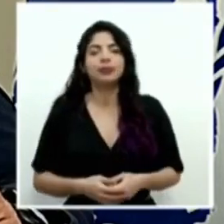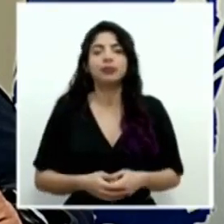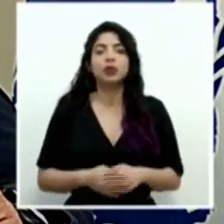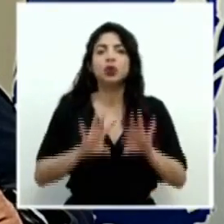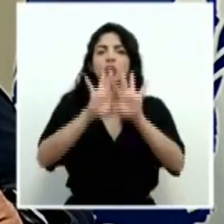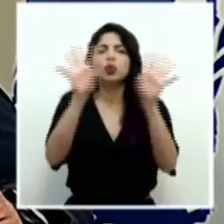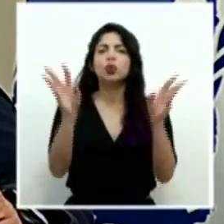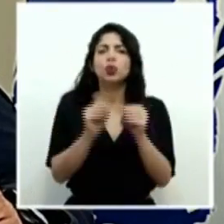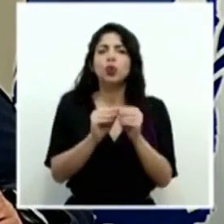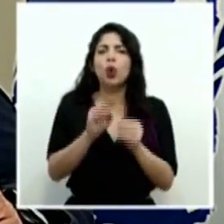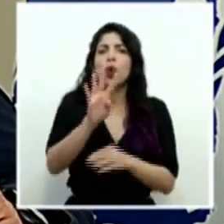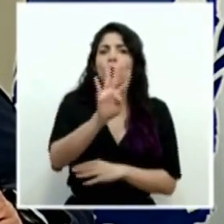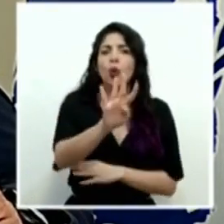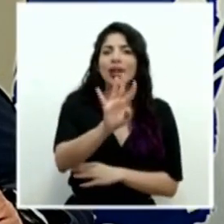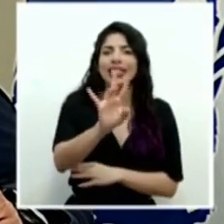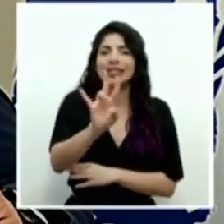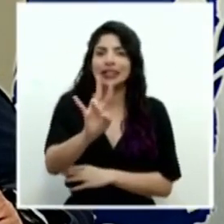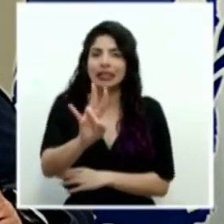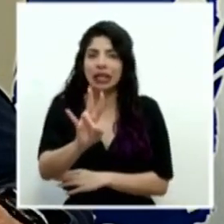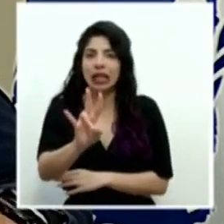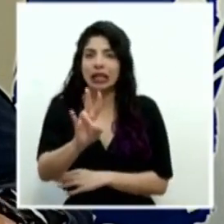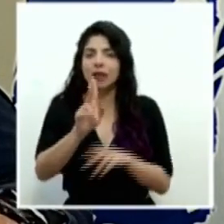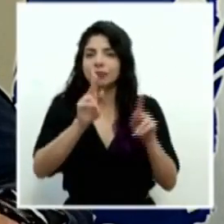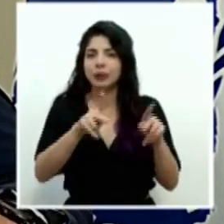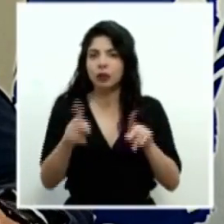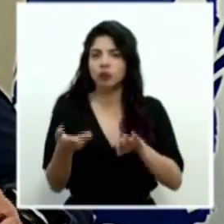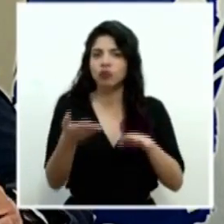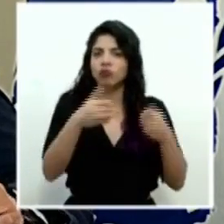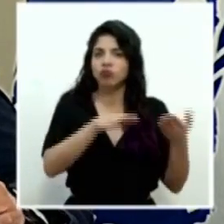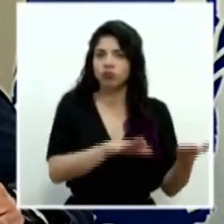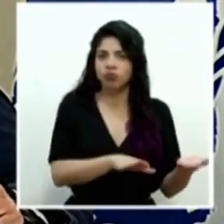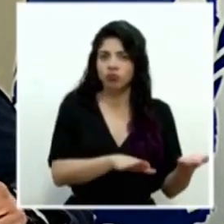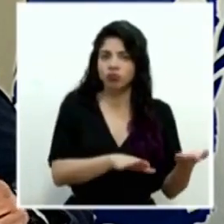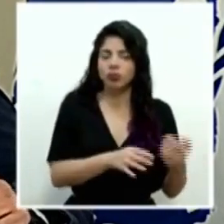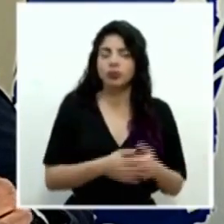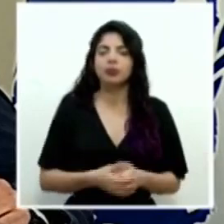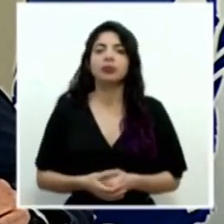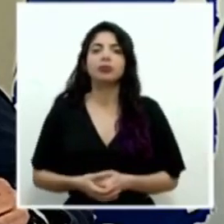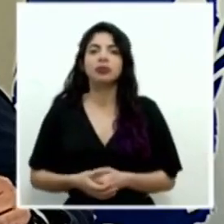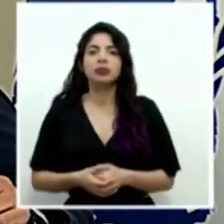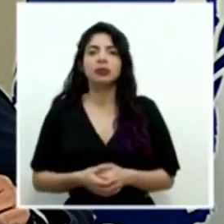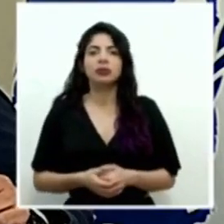un total de 47 fallecidos y